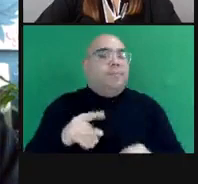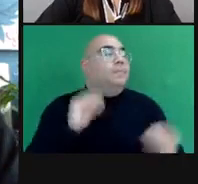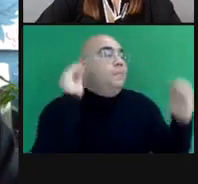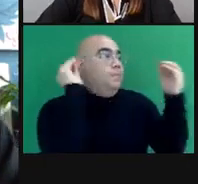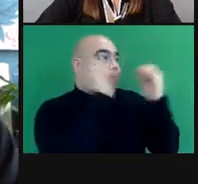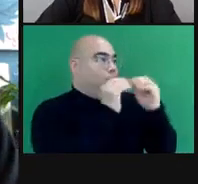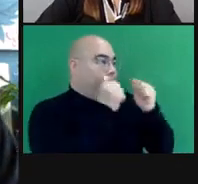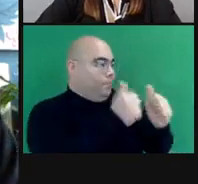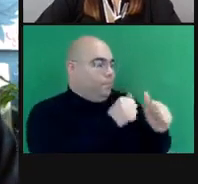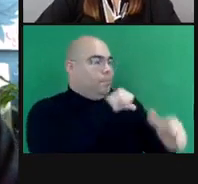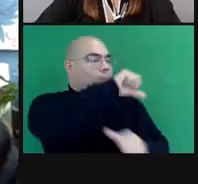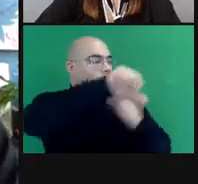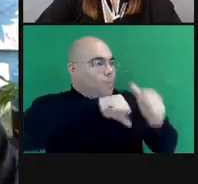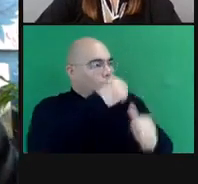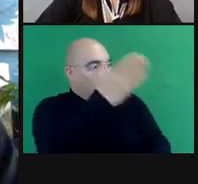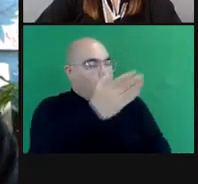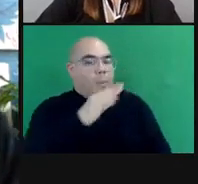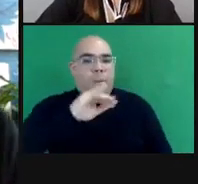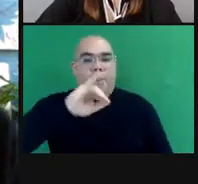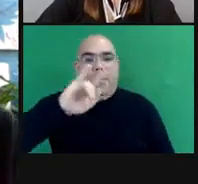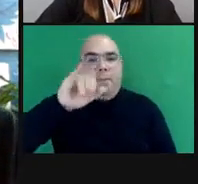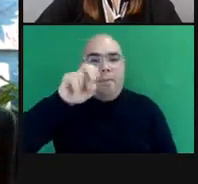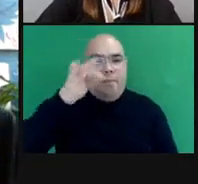demos la palabra a Juanita.